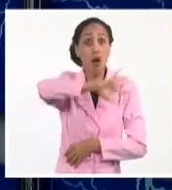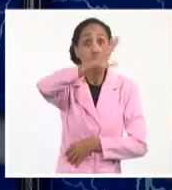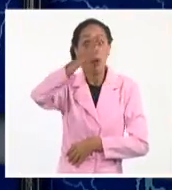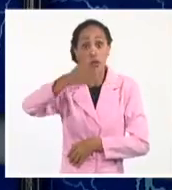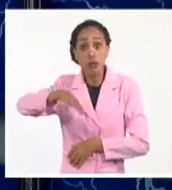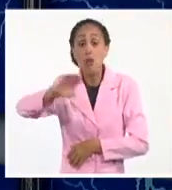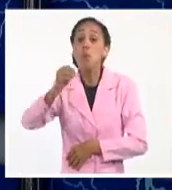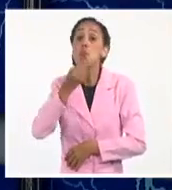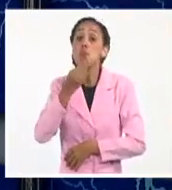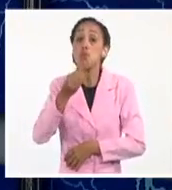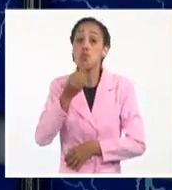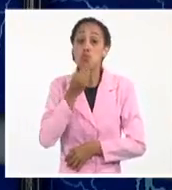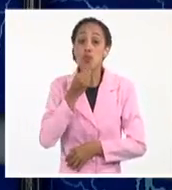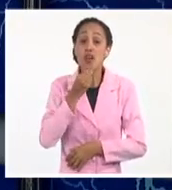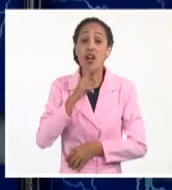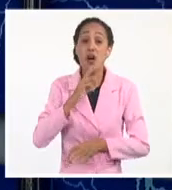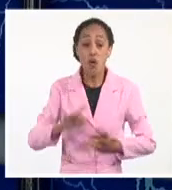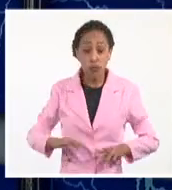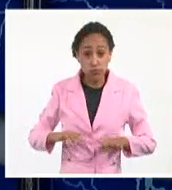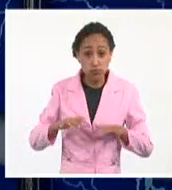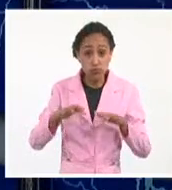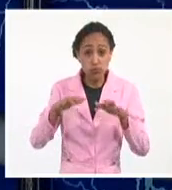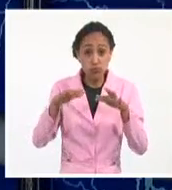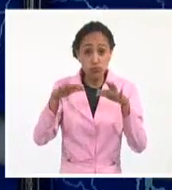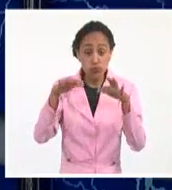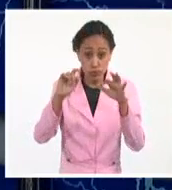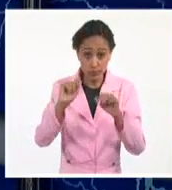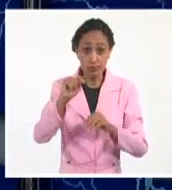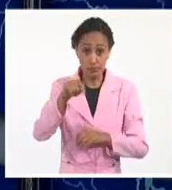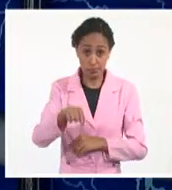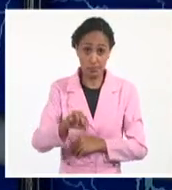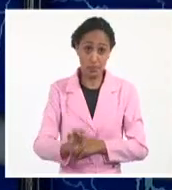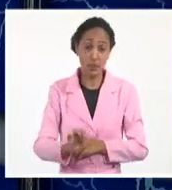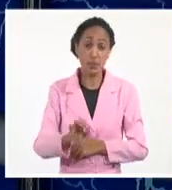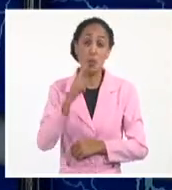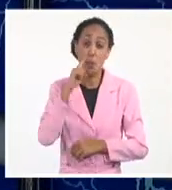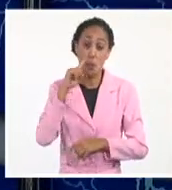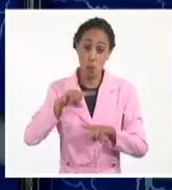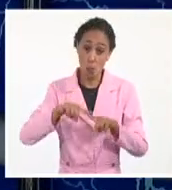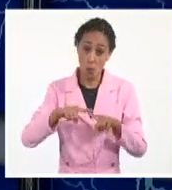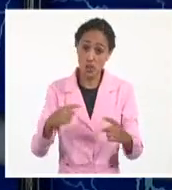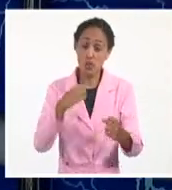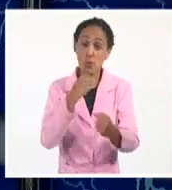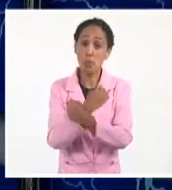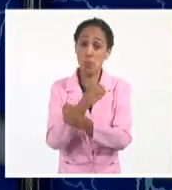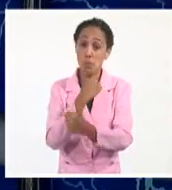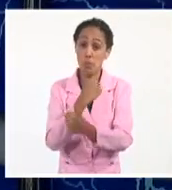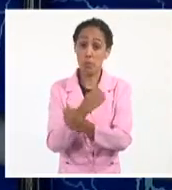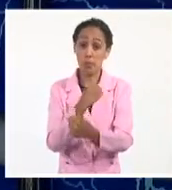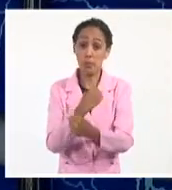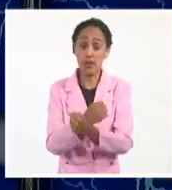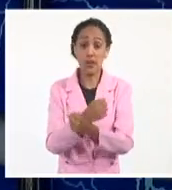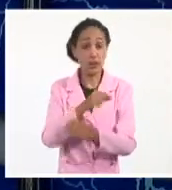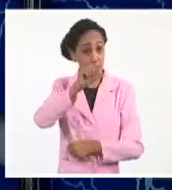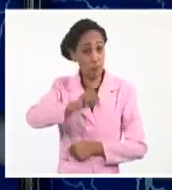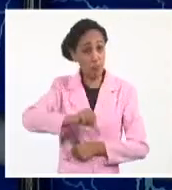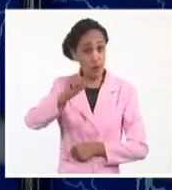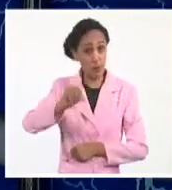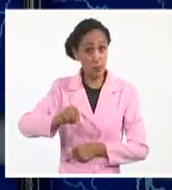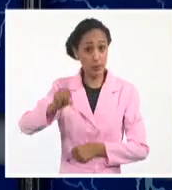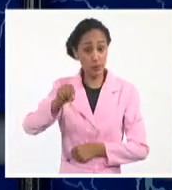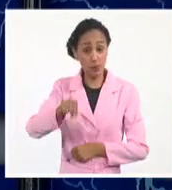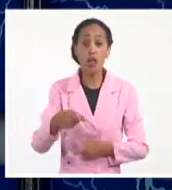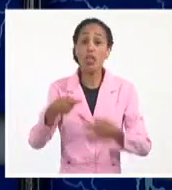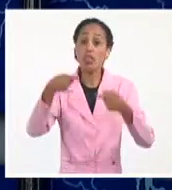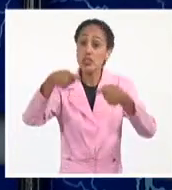inundaciones costeras de ligeras a moderadas. Teniendo en cuenta el peligro potencial que representa este organismo, se